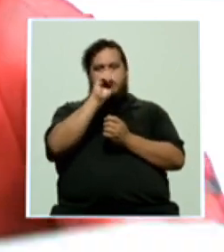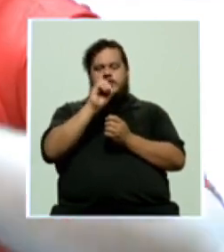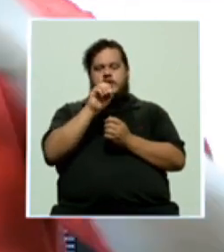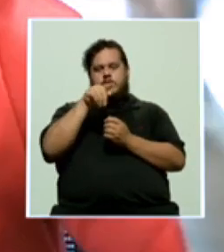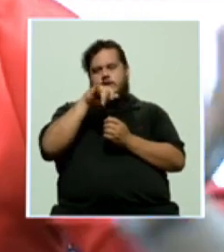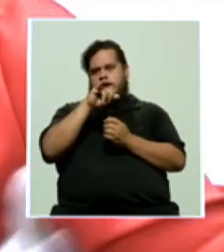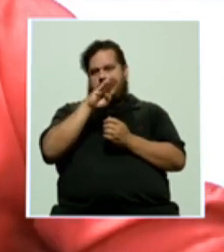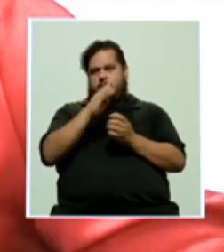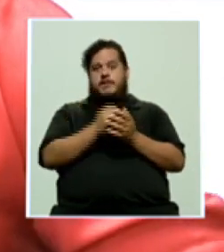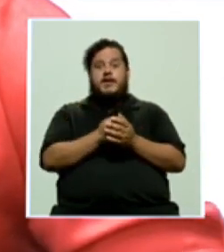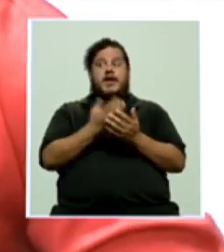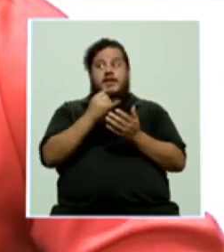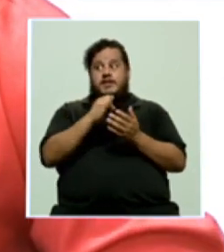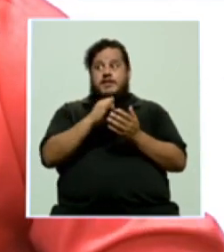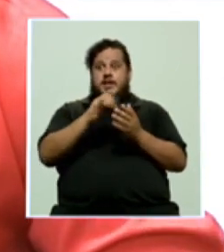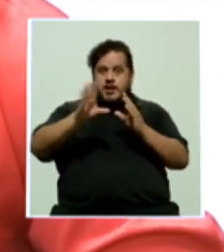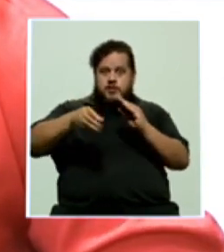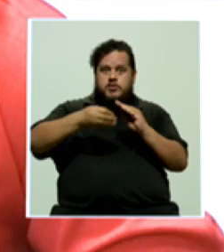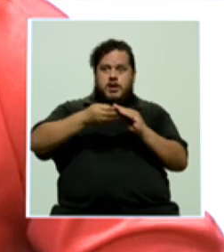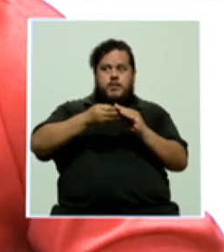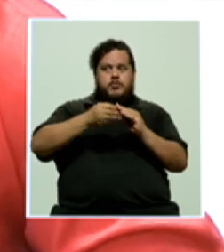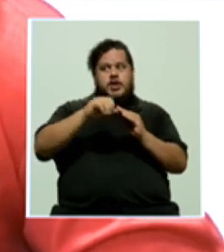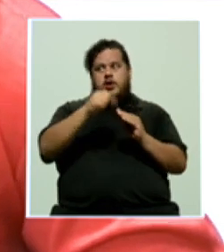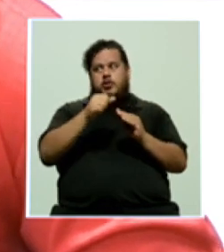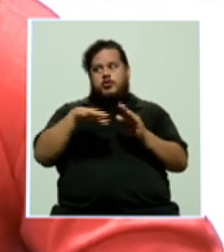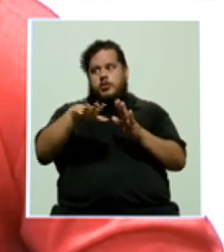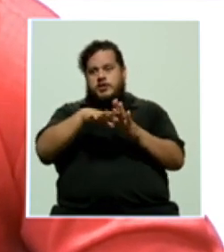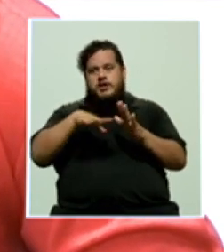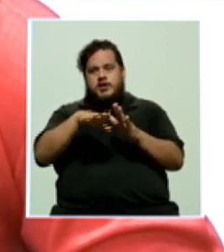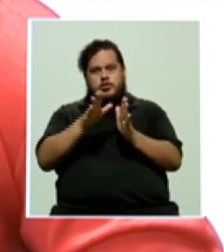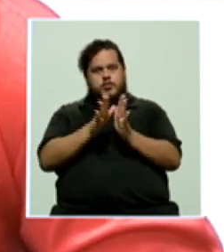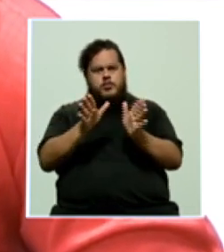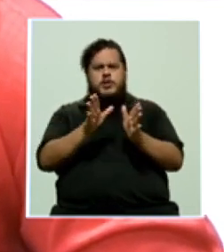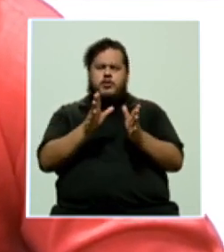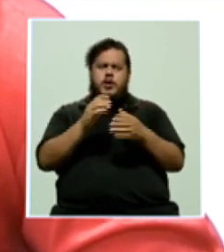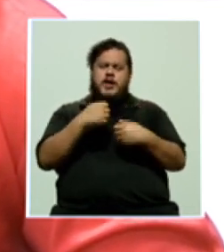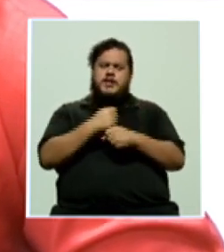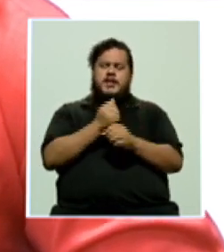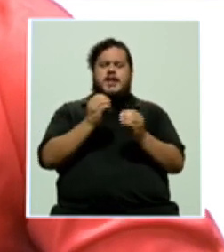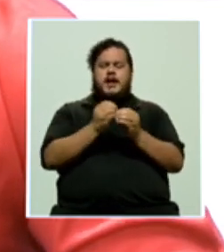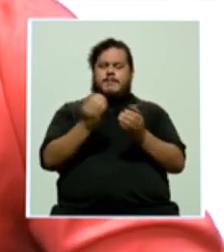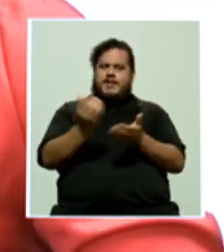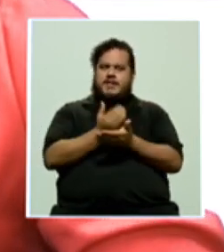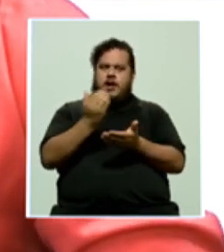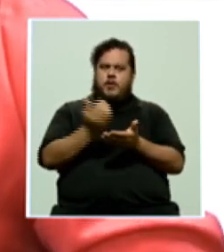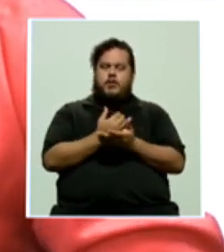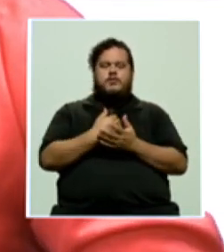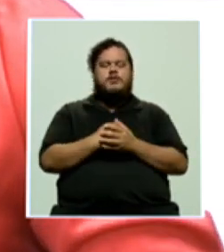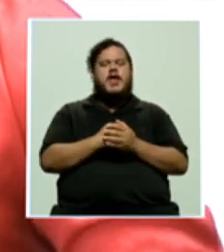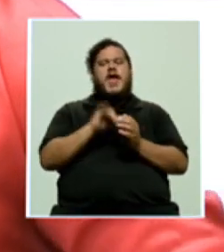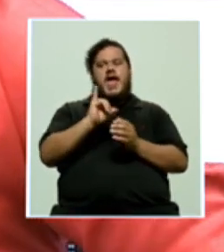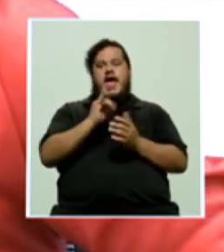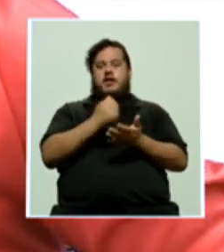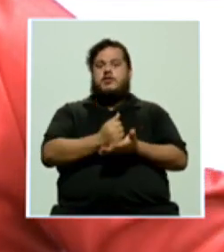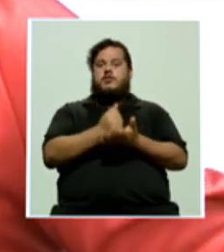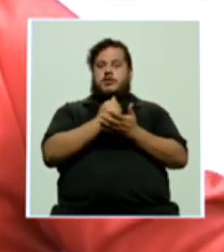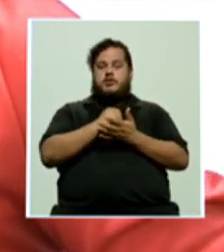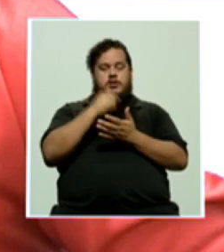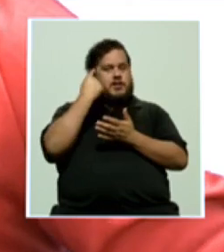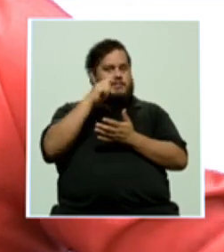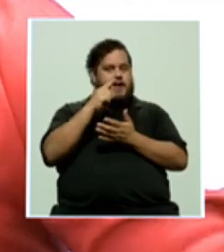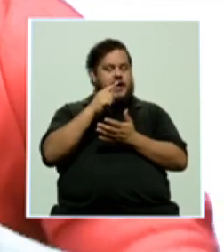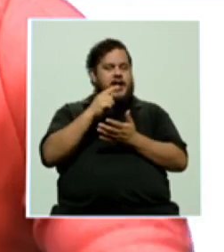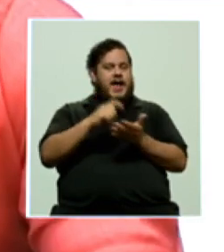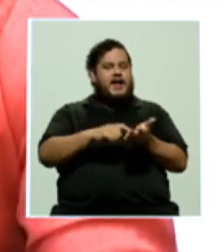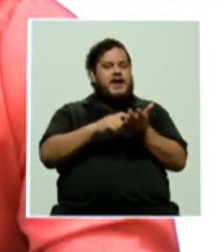Si ya le sumamos el resto del sector público, pues se generarían muchos más ahorros. Y eso nos ayuda para la regla fiscal